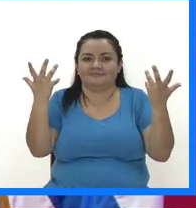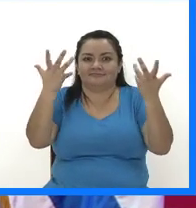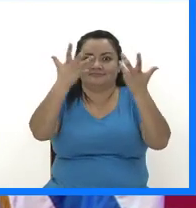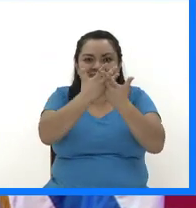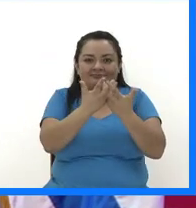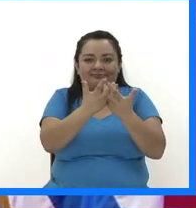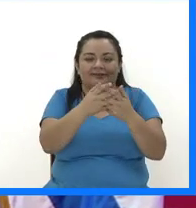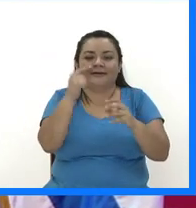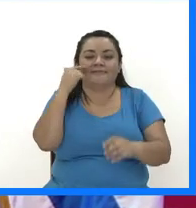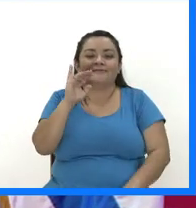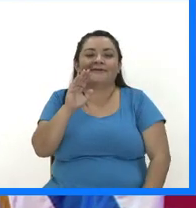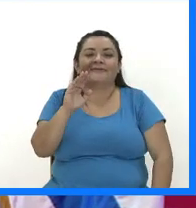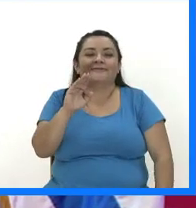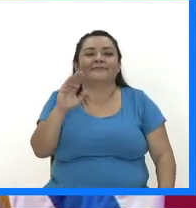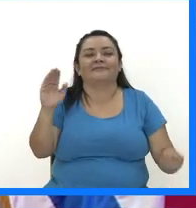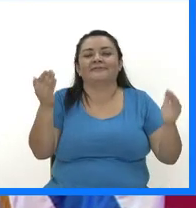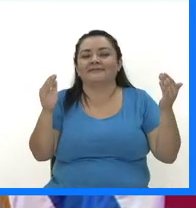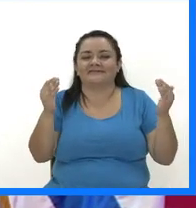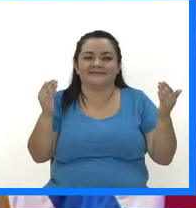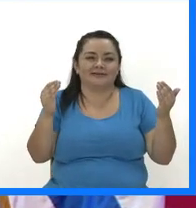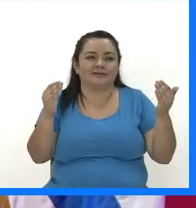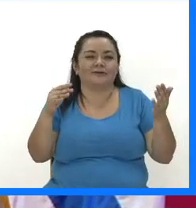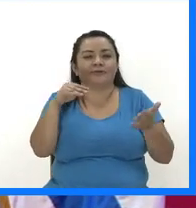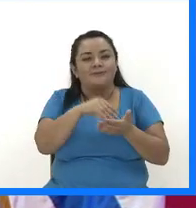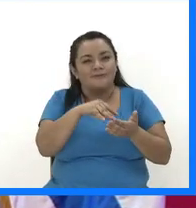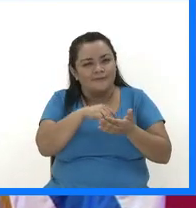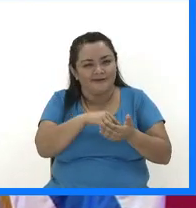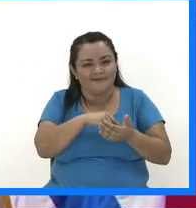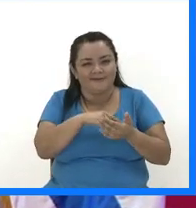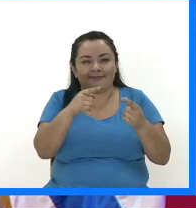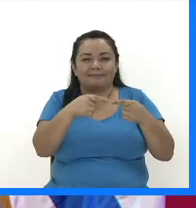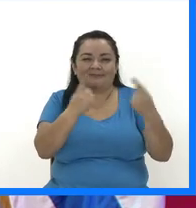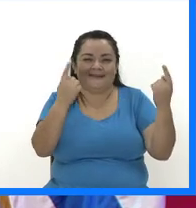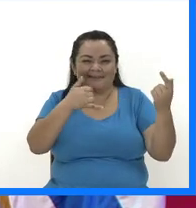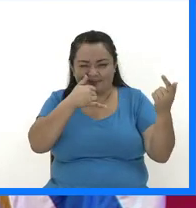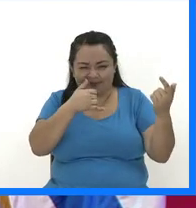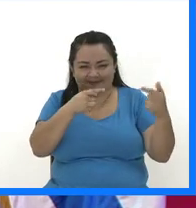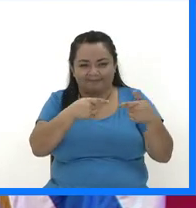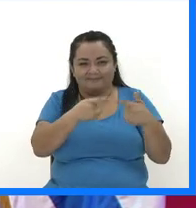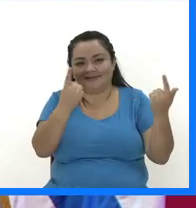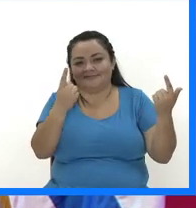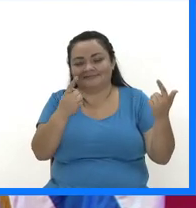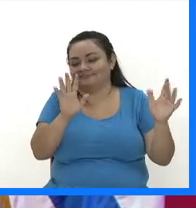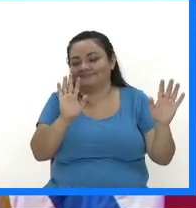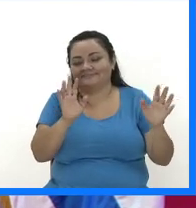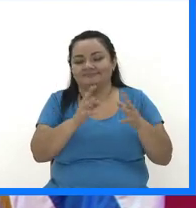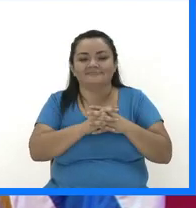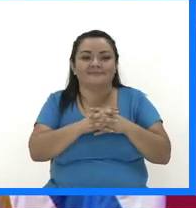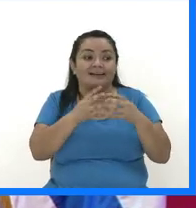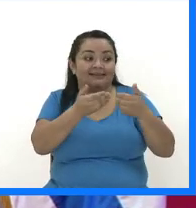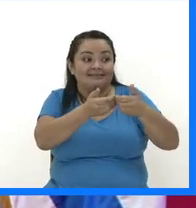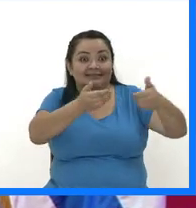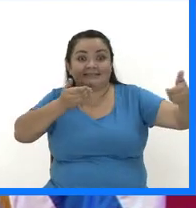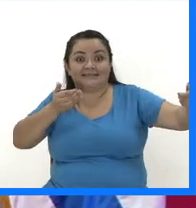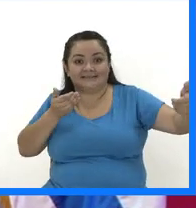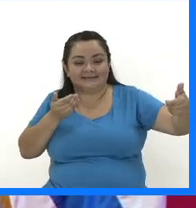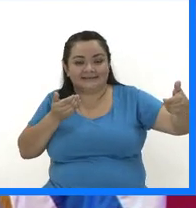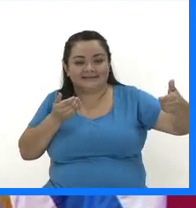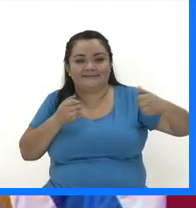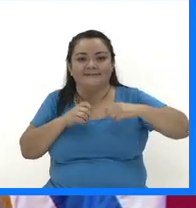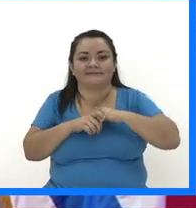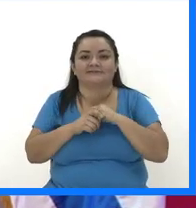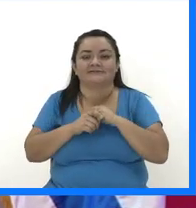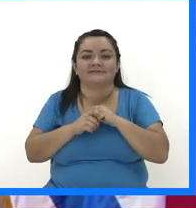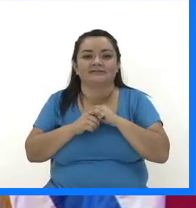es como cuando dos bolos en un pueblo con los corvos ya en la mano se aleja y que hace usted enseñar le enseña aléjate que que le van a